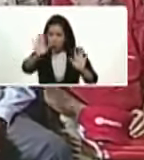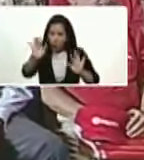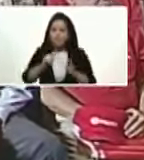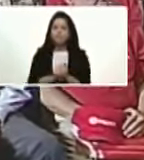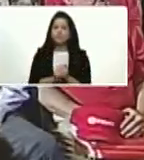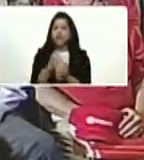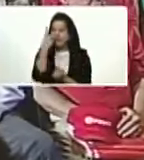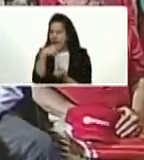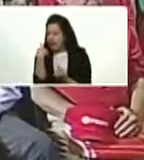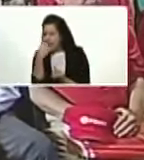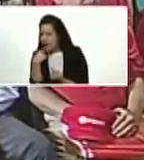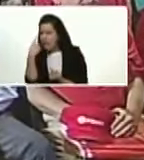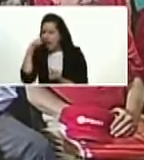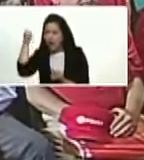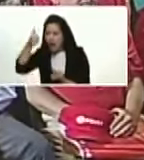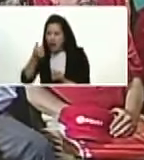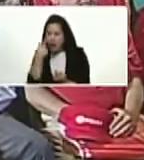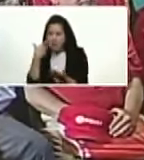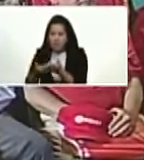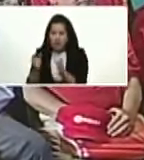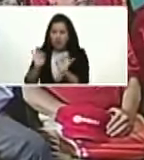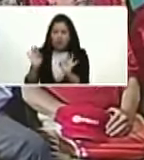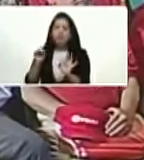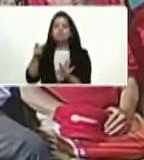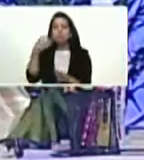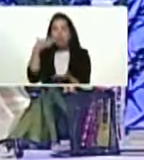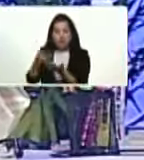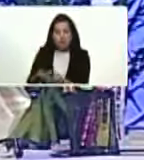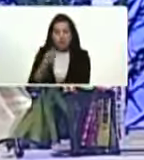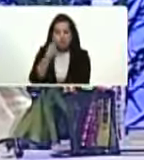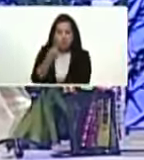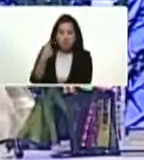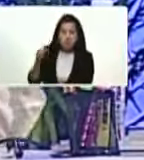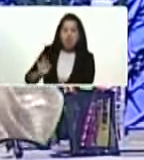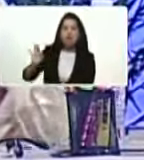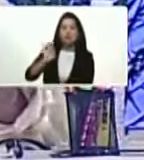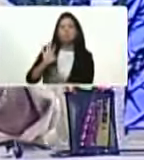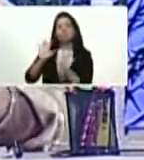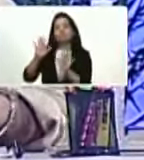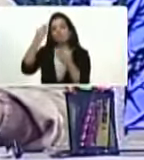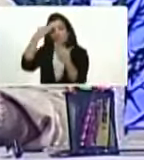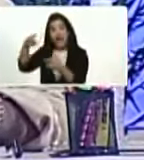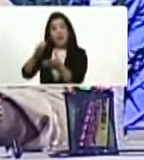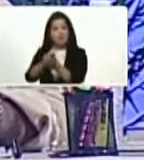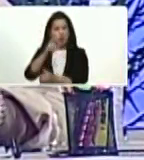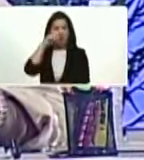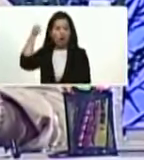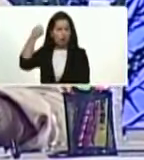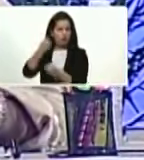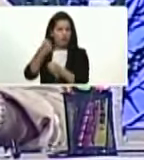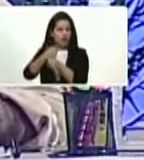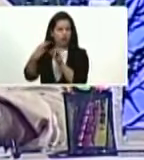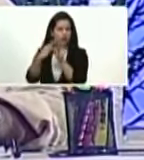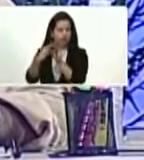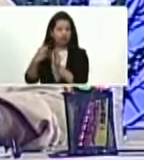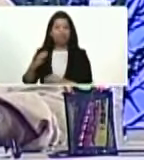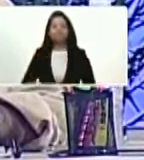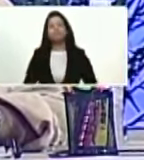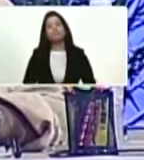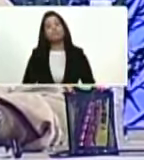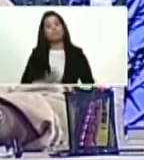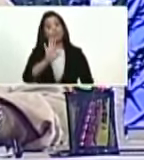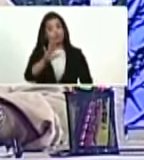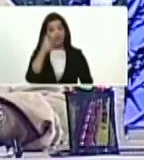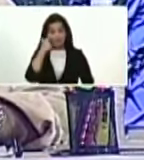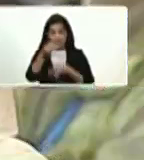no los veía personalmente. Compañeros de lucha de muchos años. Bueno, fíjense ustedes, en el